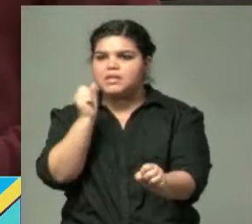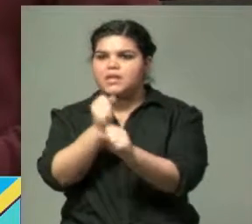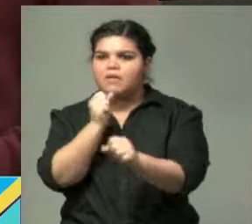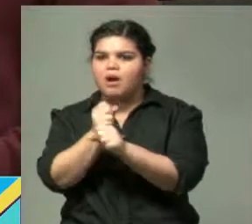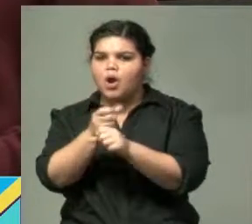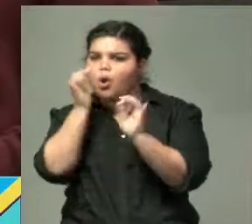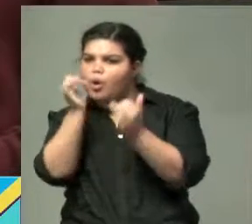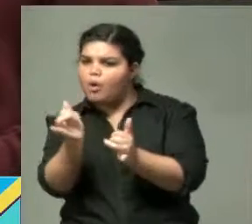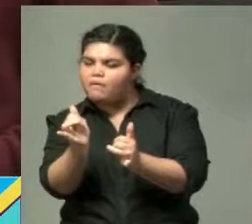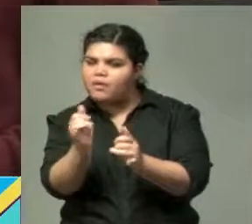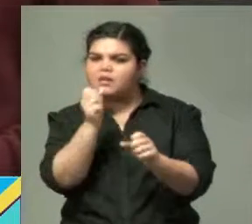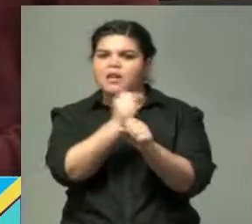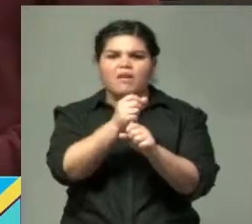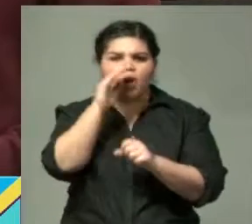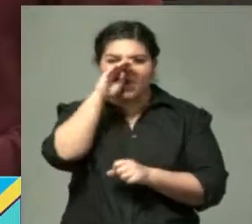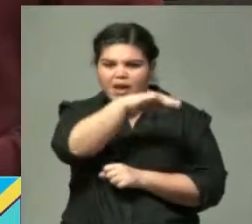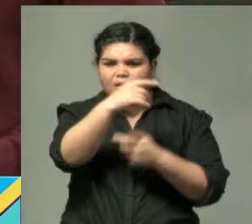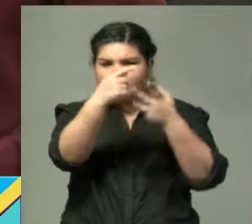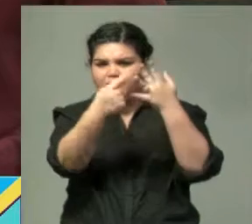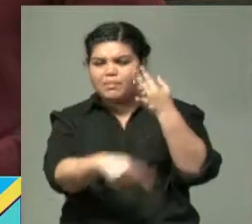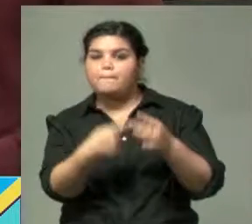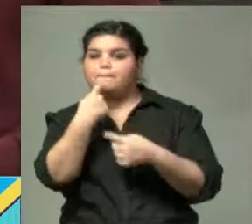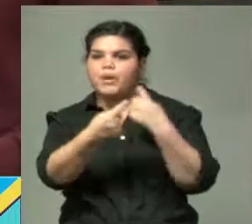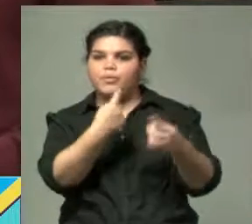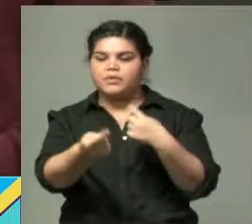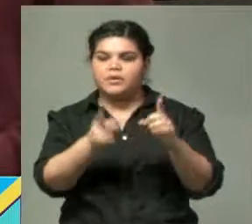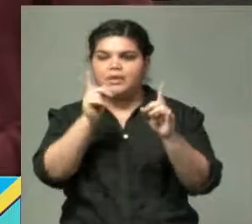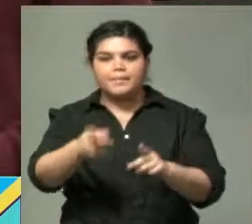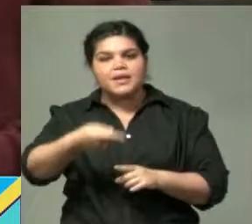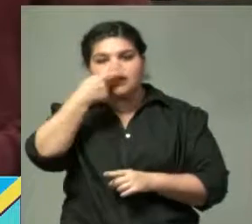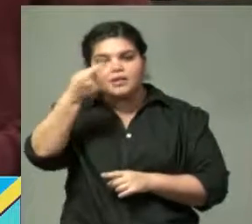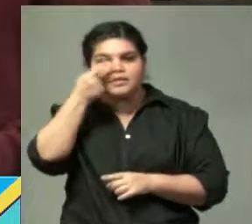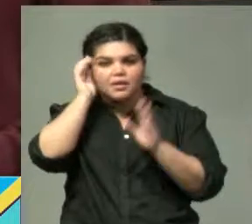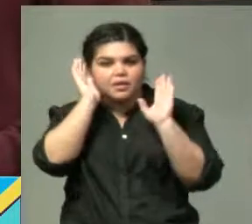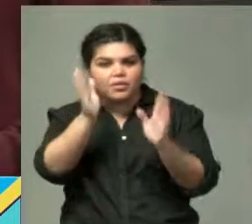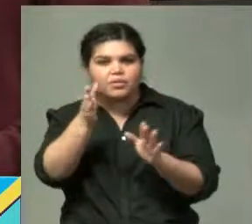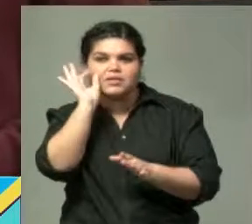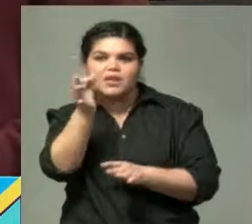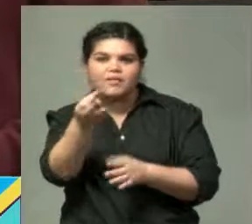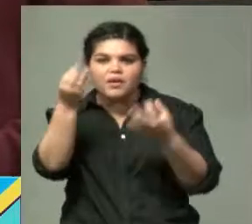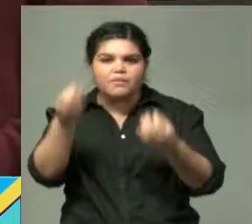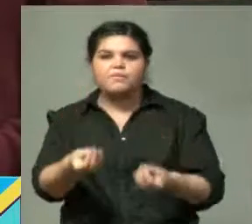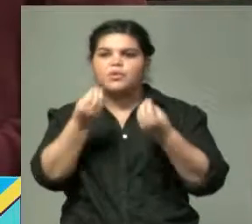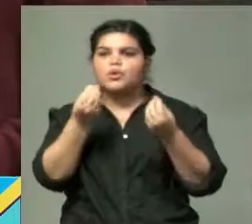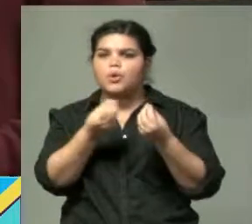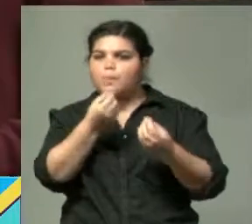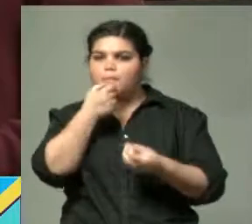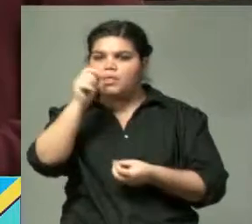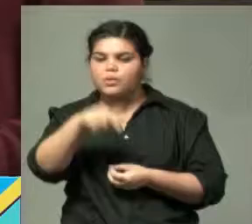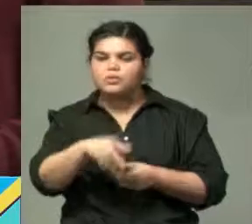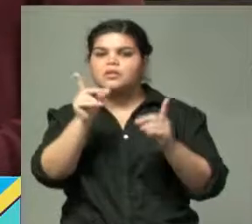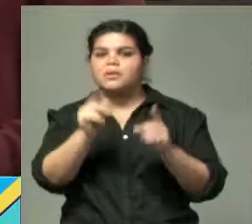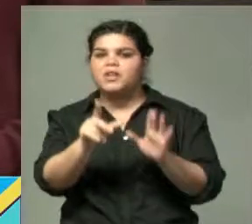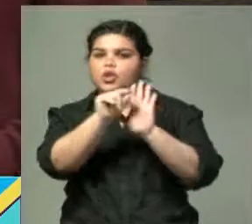en negro? Son varias preguntas las que nos vamos a hacer hoy. Y seguramente muchos los interesados también de que van a querer estar al tanto para saber cuál es la situación actual en Mendoza con respecto a los